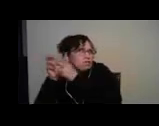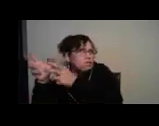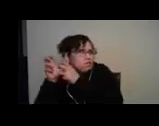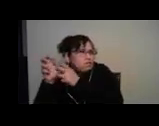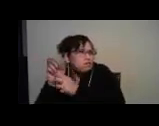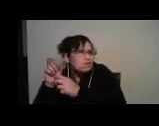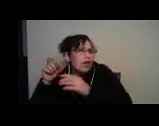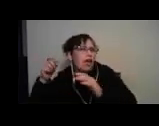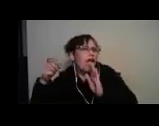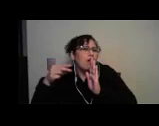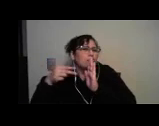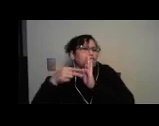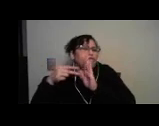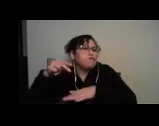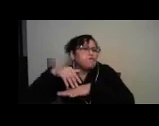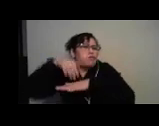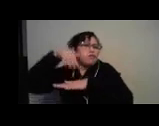impulso eléctrico, ¿ya?